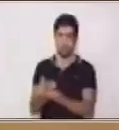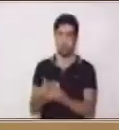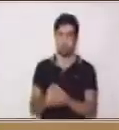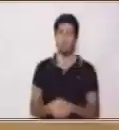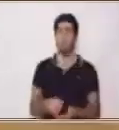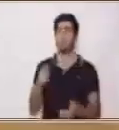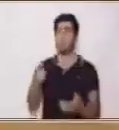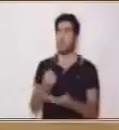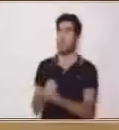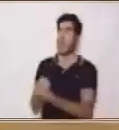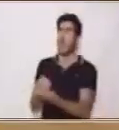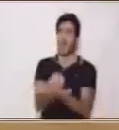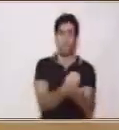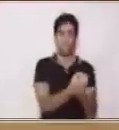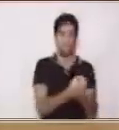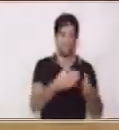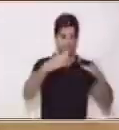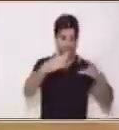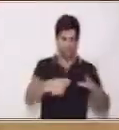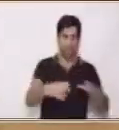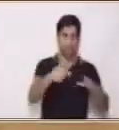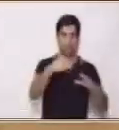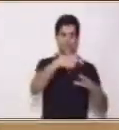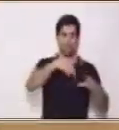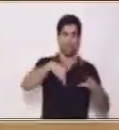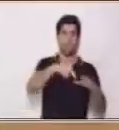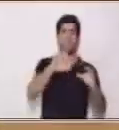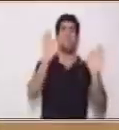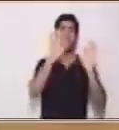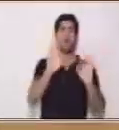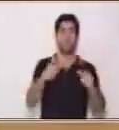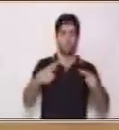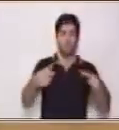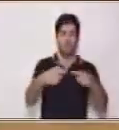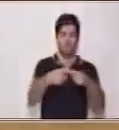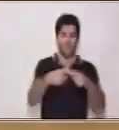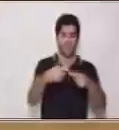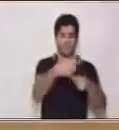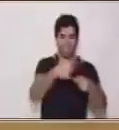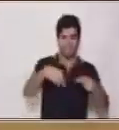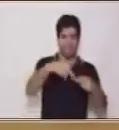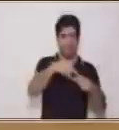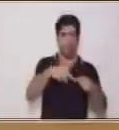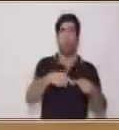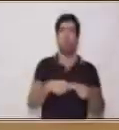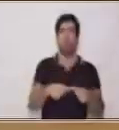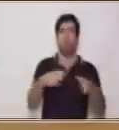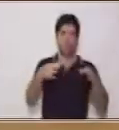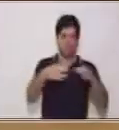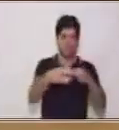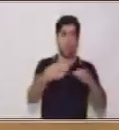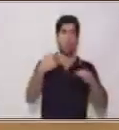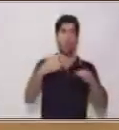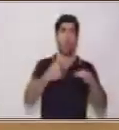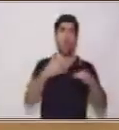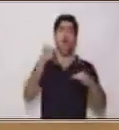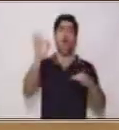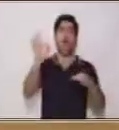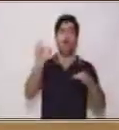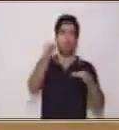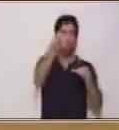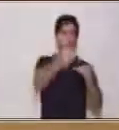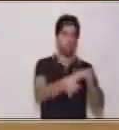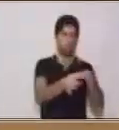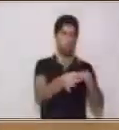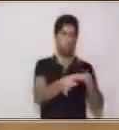Esta jardinera está ubicada en un jardín y tiene forma cilíndrica, con una abertura en el